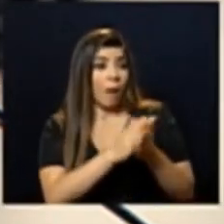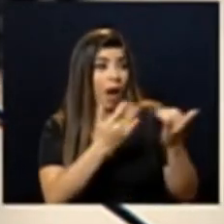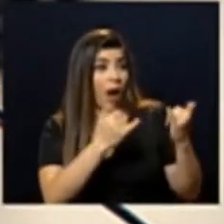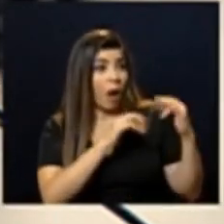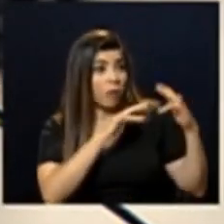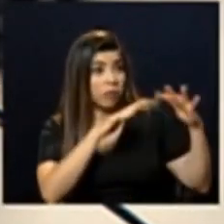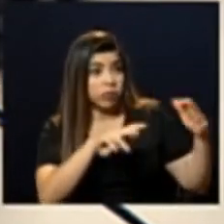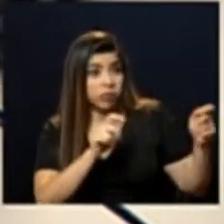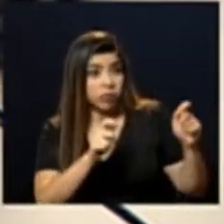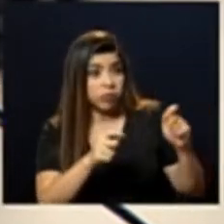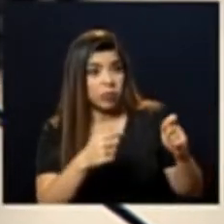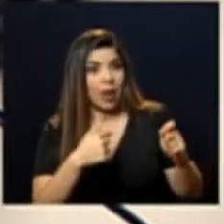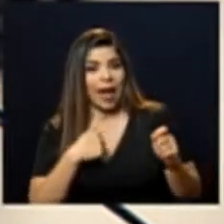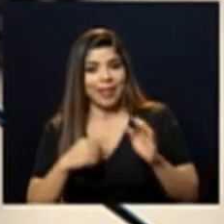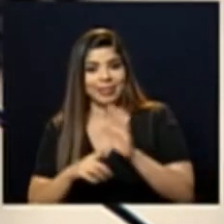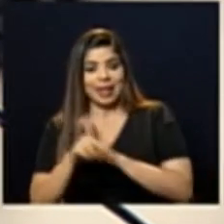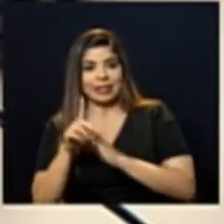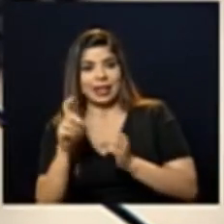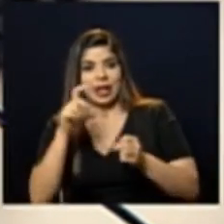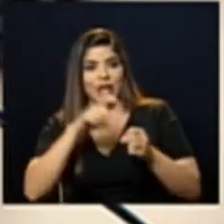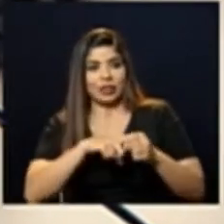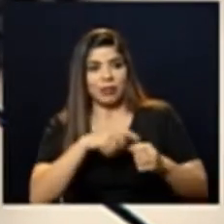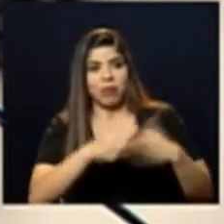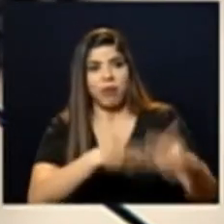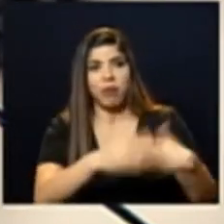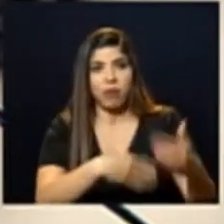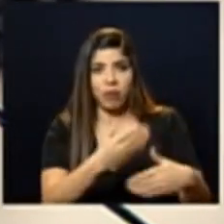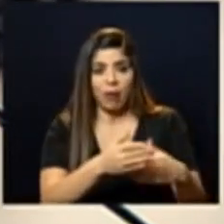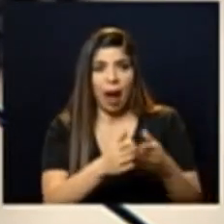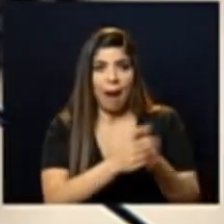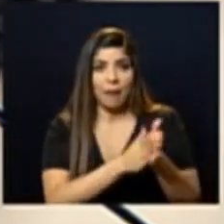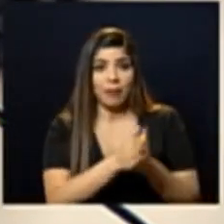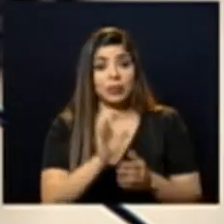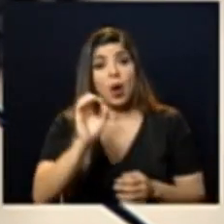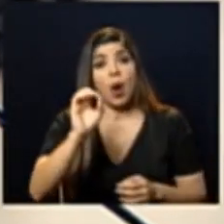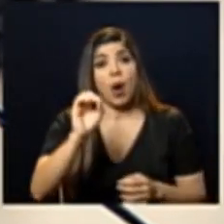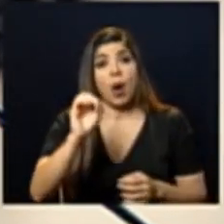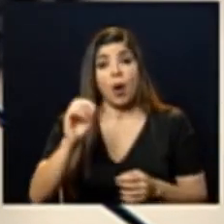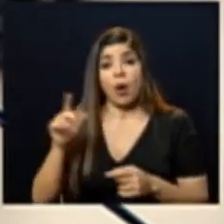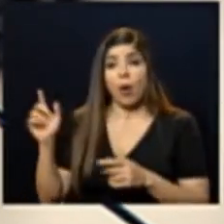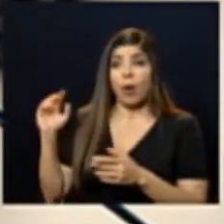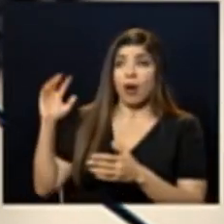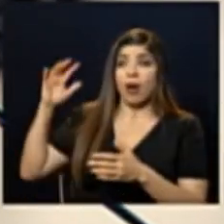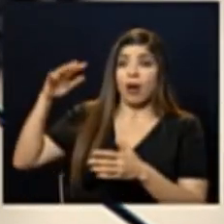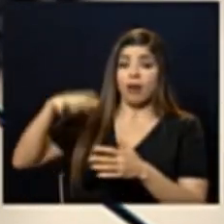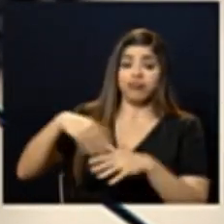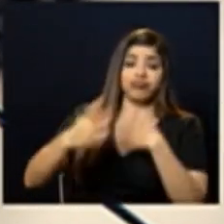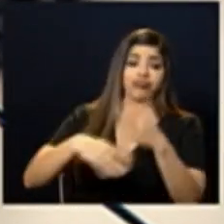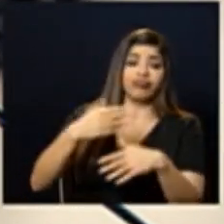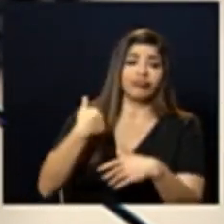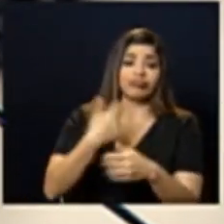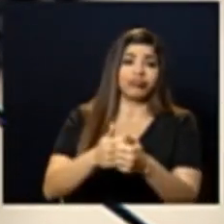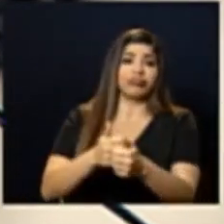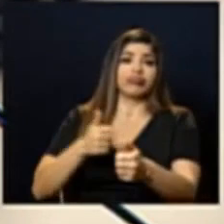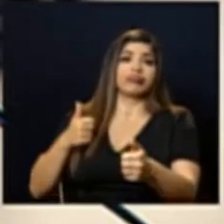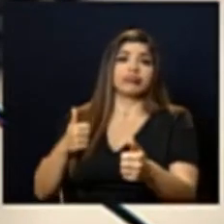para impulsar nuestro desarrollo o dejar que nos revuelque y nos rezague.